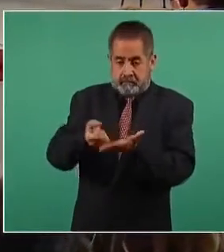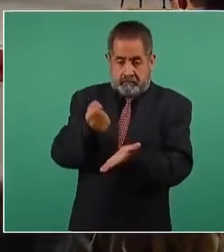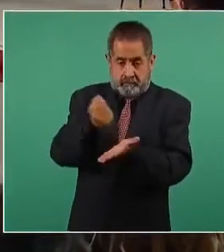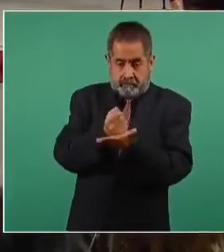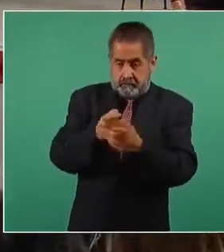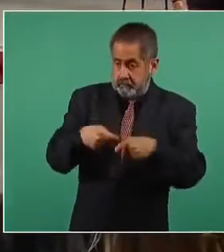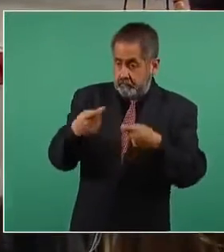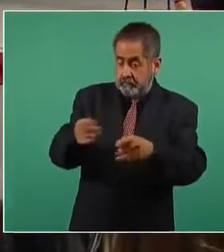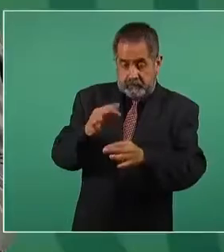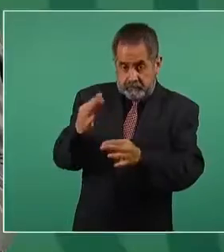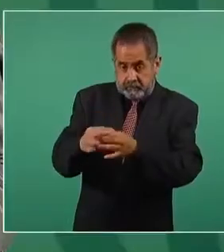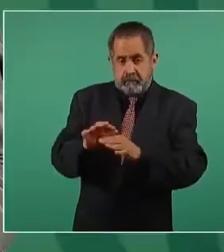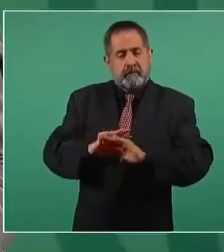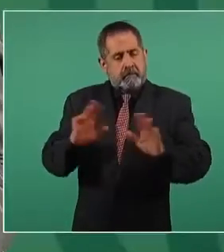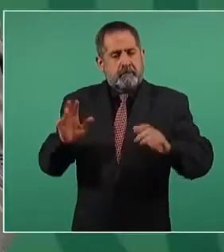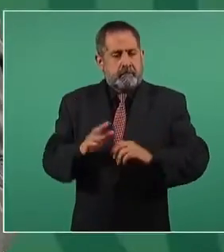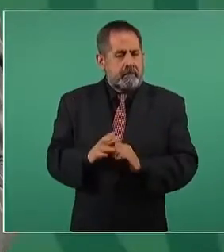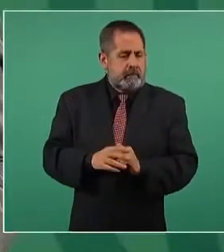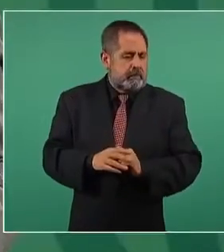definitiva.